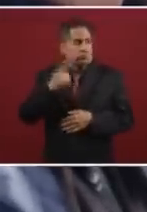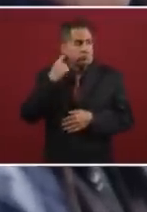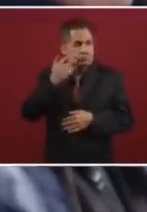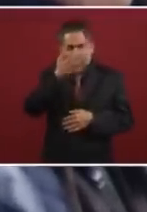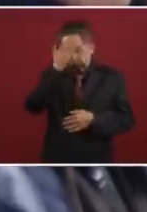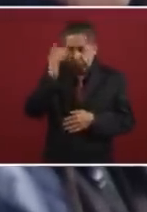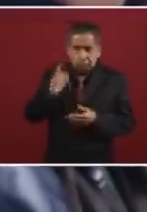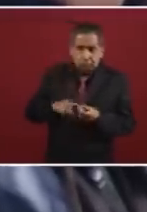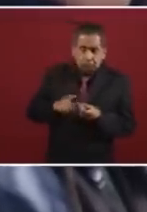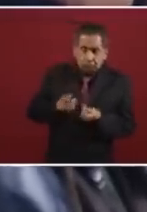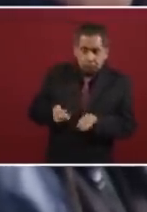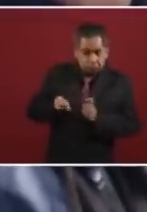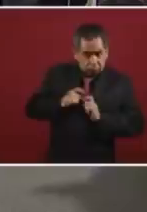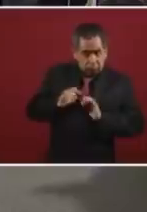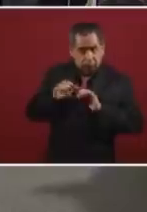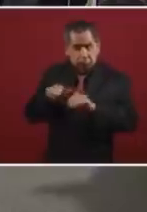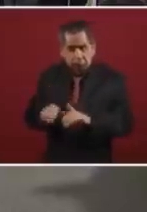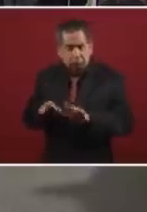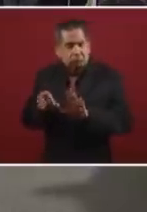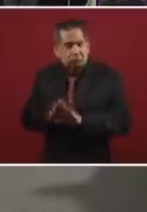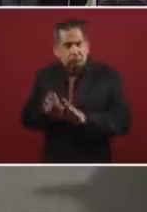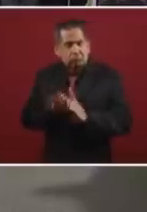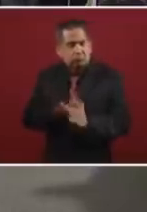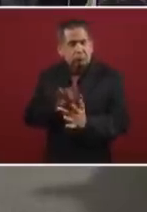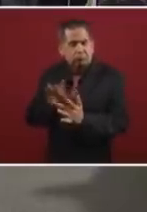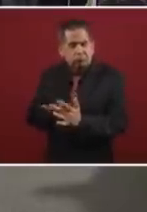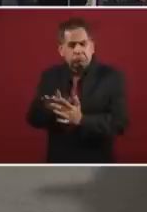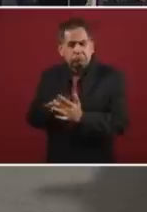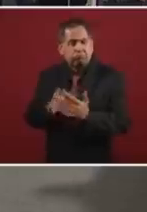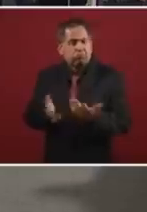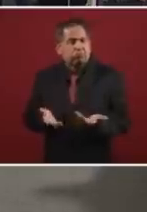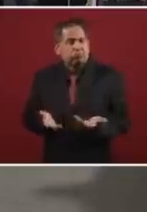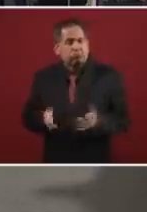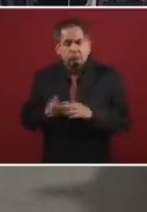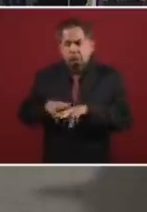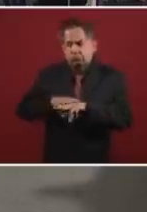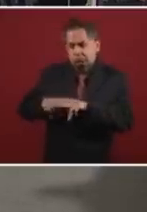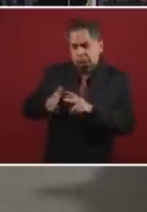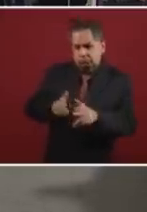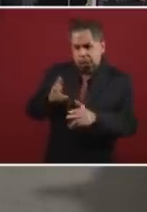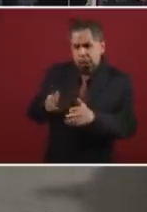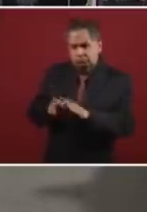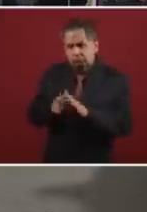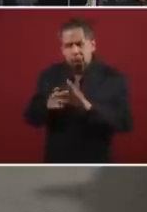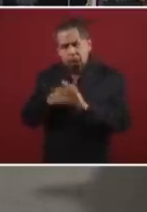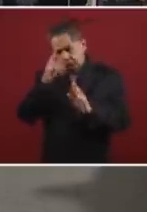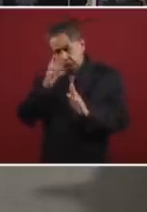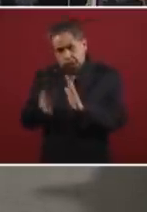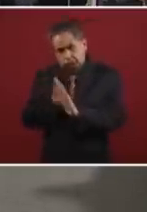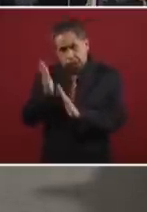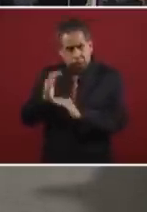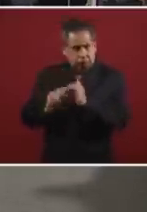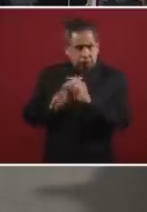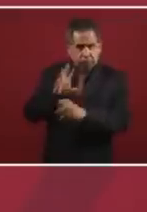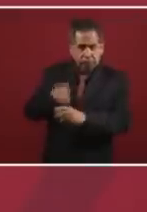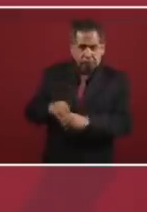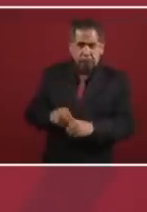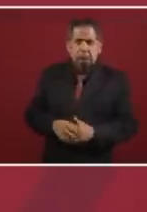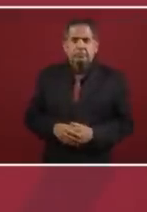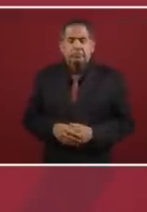sobre cómo llegar el tren mayor señor a la construcción el